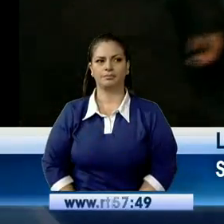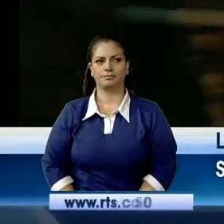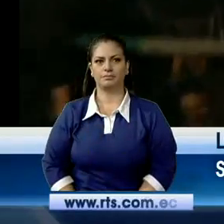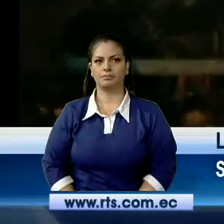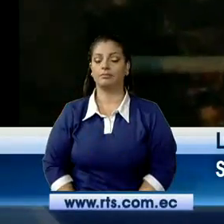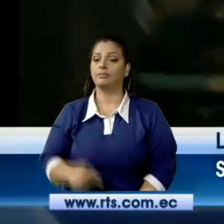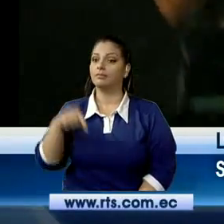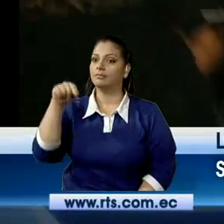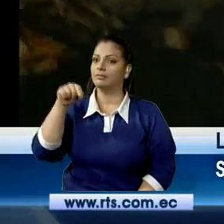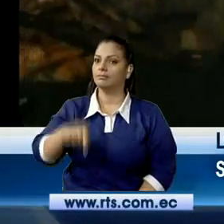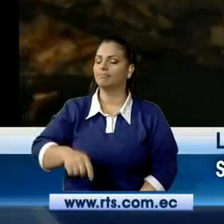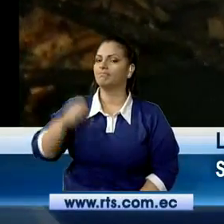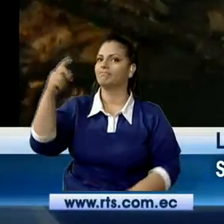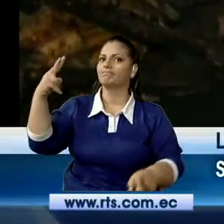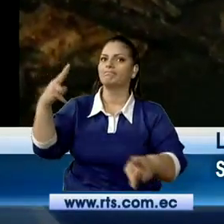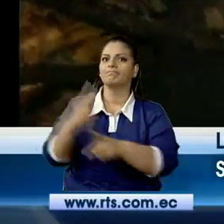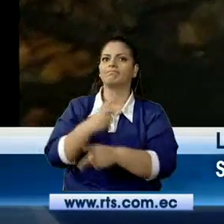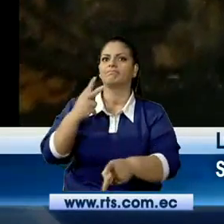muy peligroso.